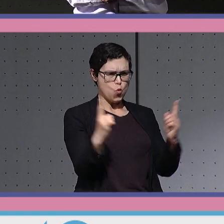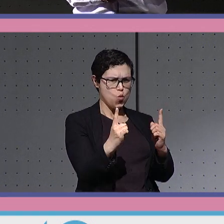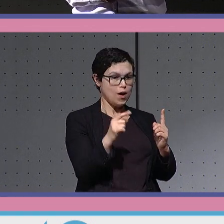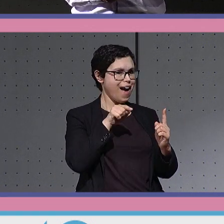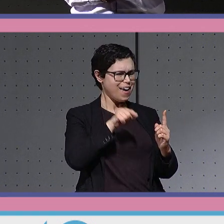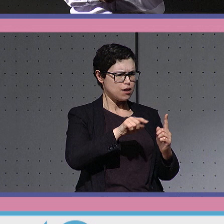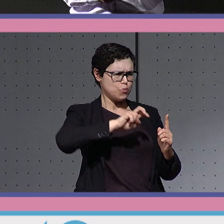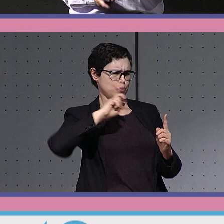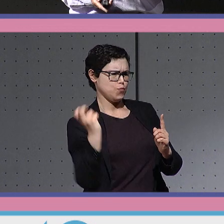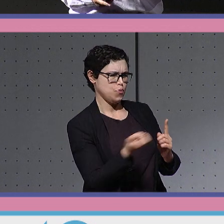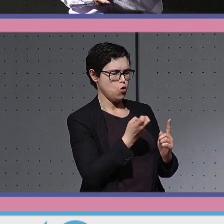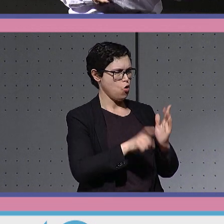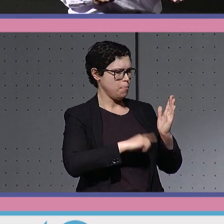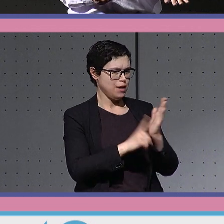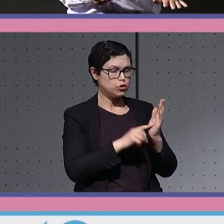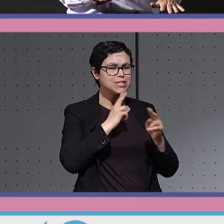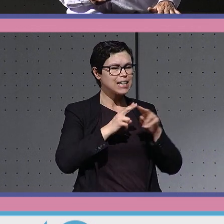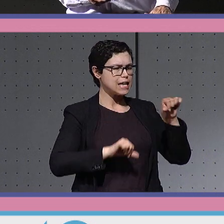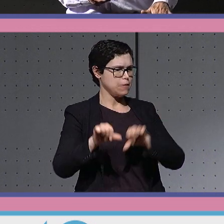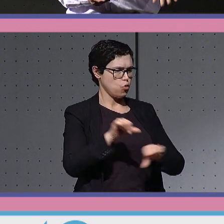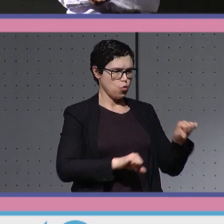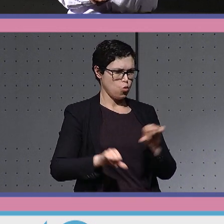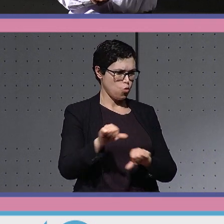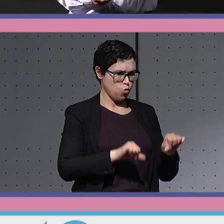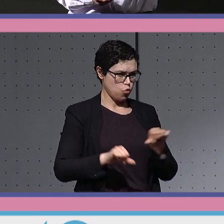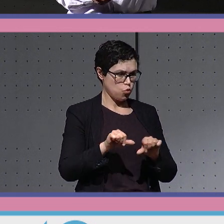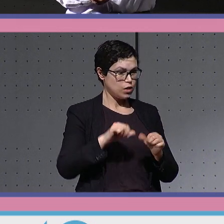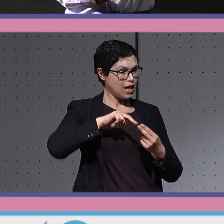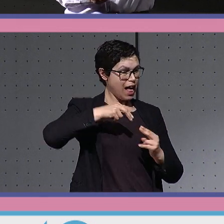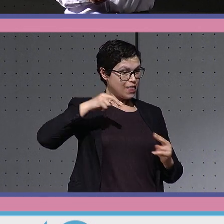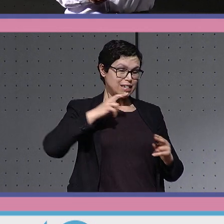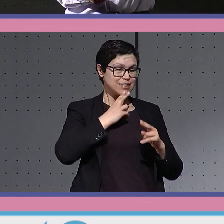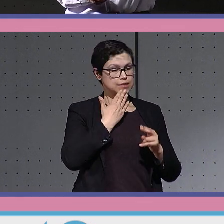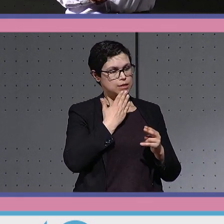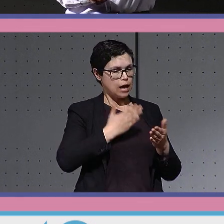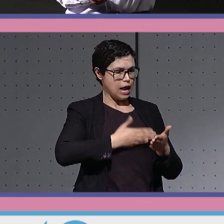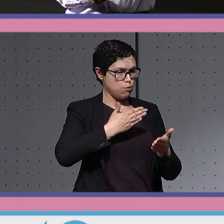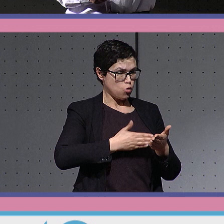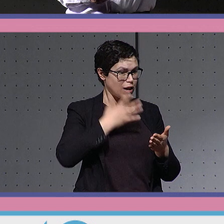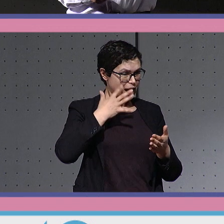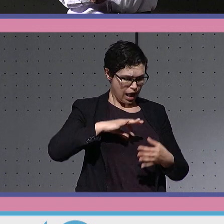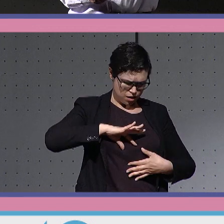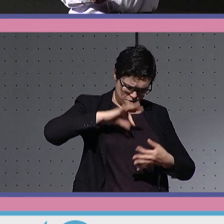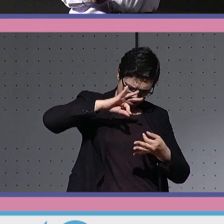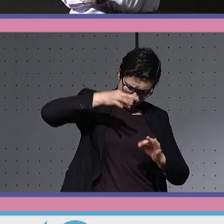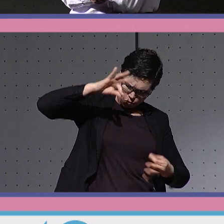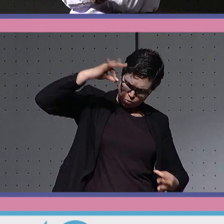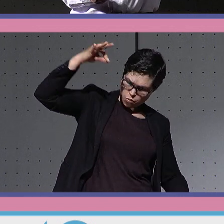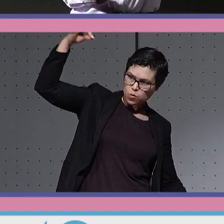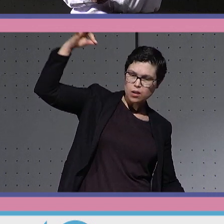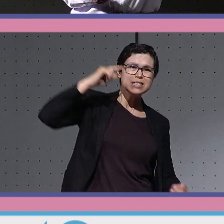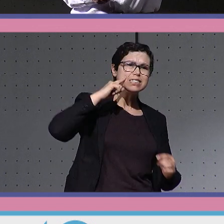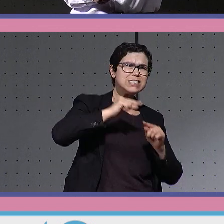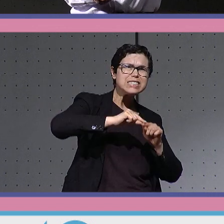Son las iniciales de unas sustancias químicas. El libro del ADN humano es más o menos como la Torre de Hércules. En 23 tomos, que